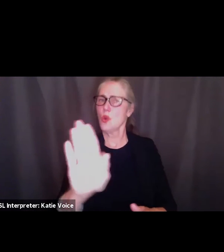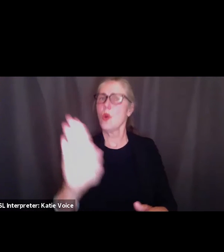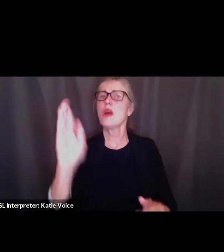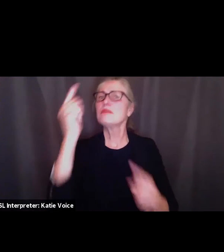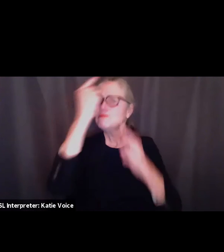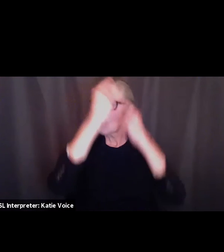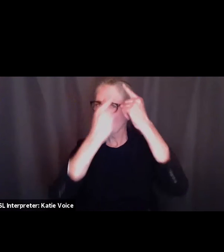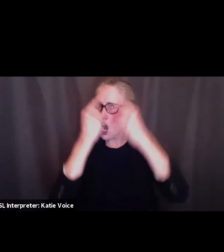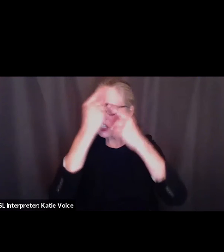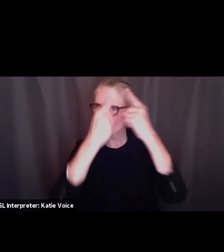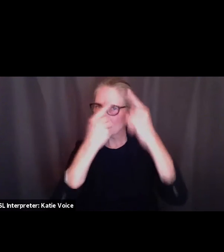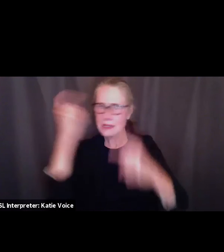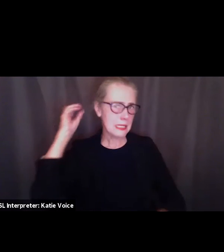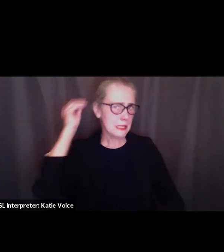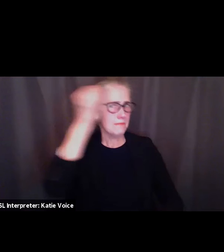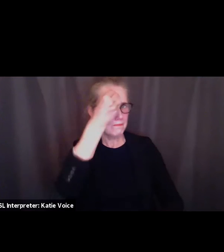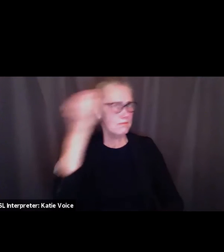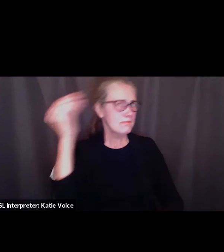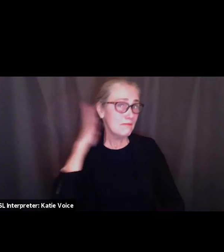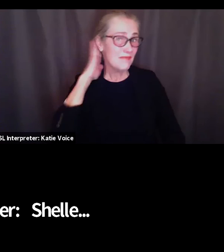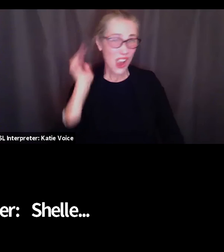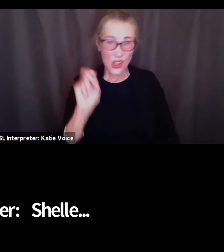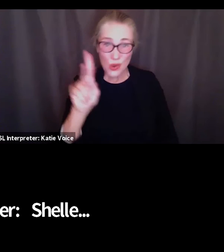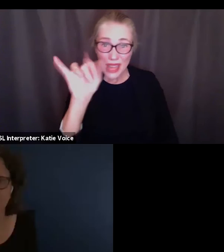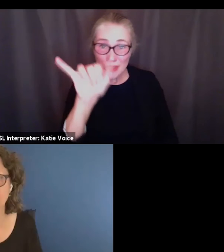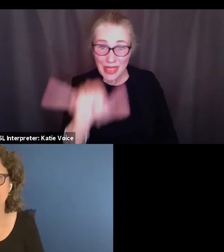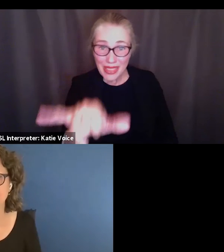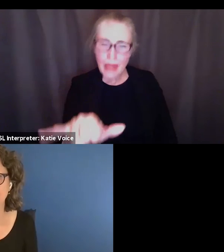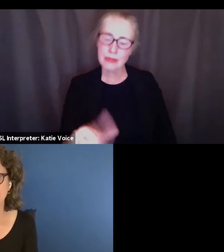con eso? Gracias.